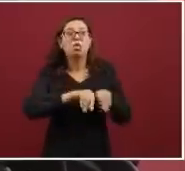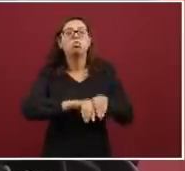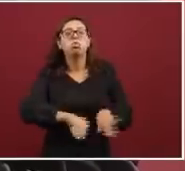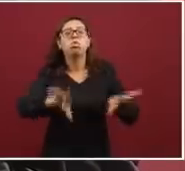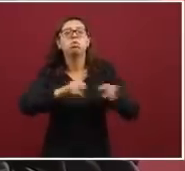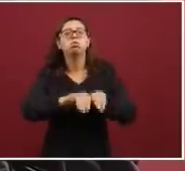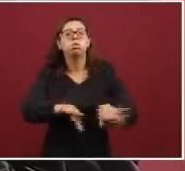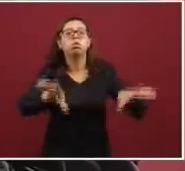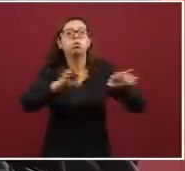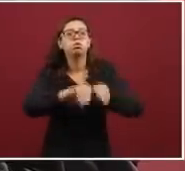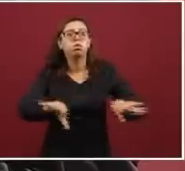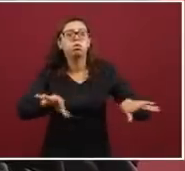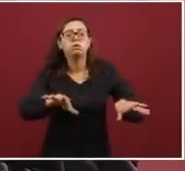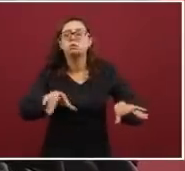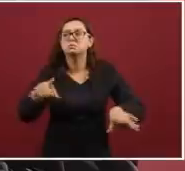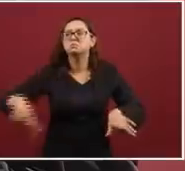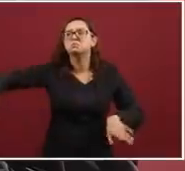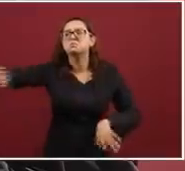Les va mal